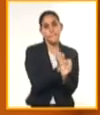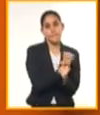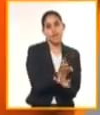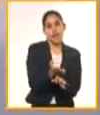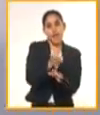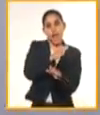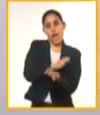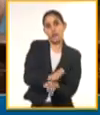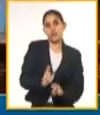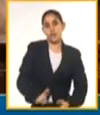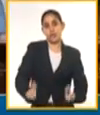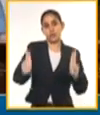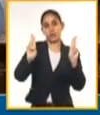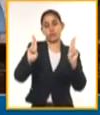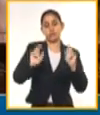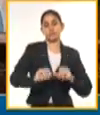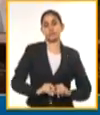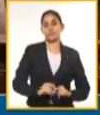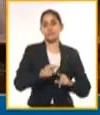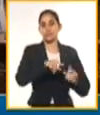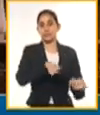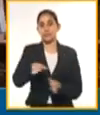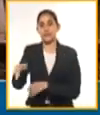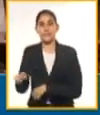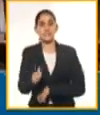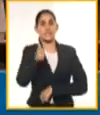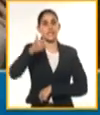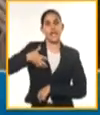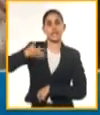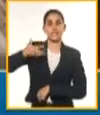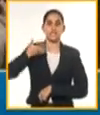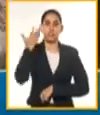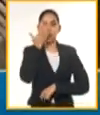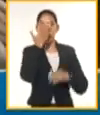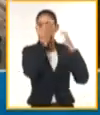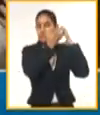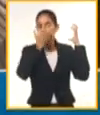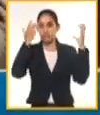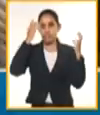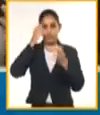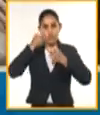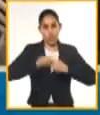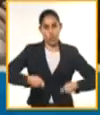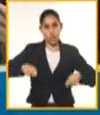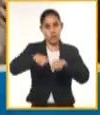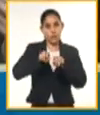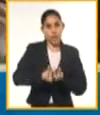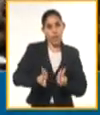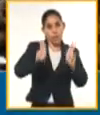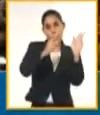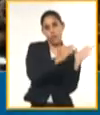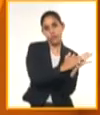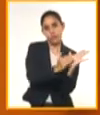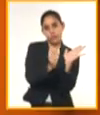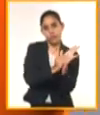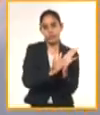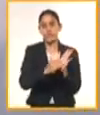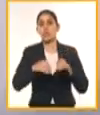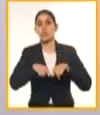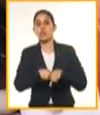esperado. El presidente argentino anunció que en breve enviará al Congreso el acuerdo que negocia con el